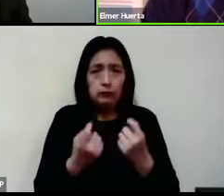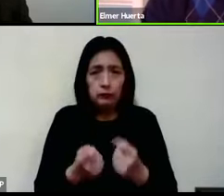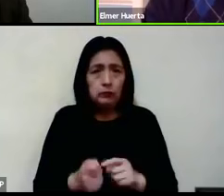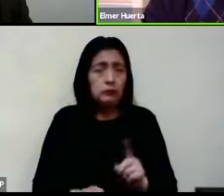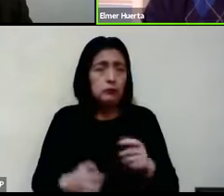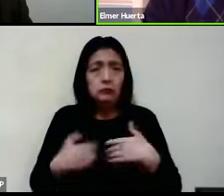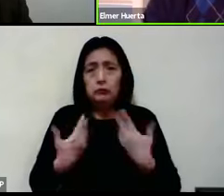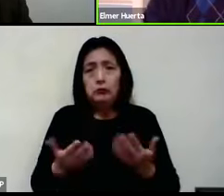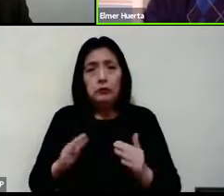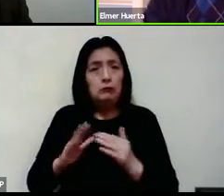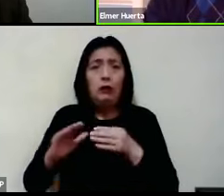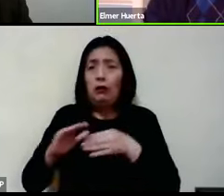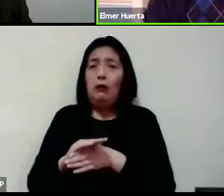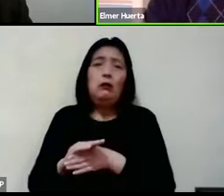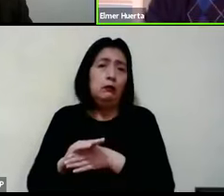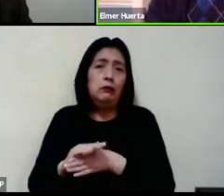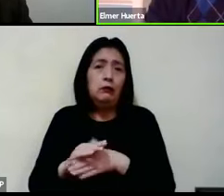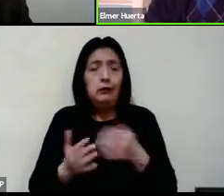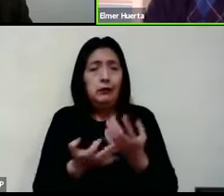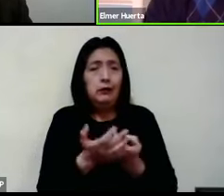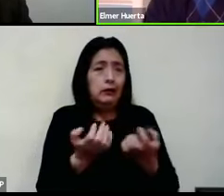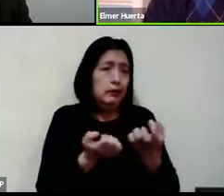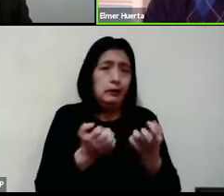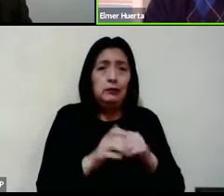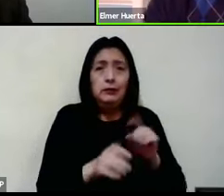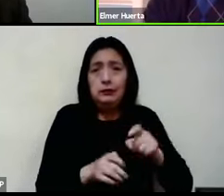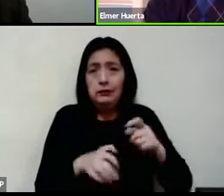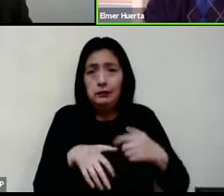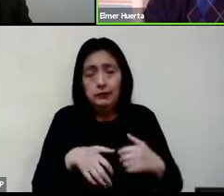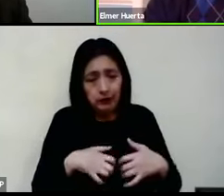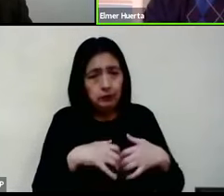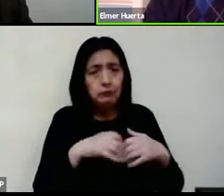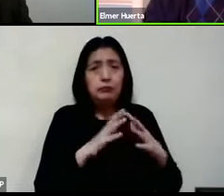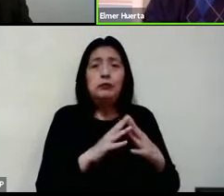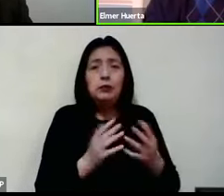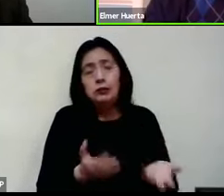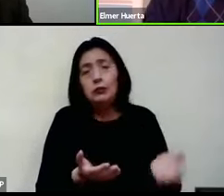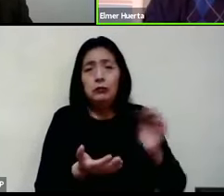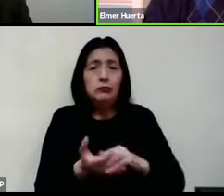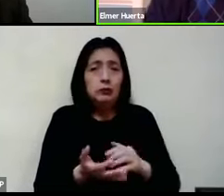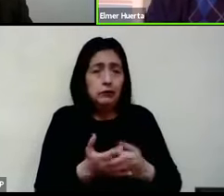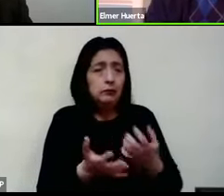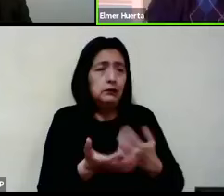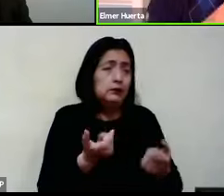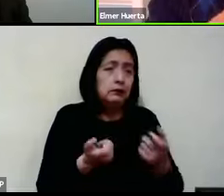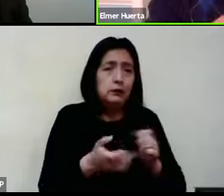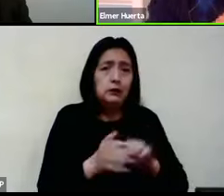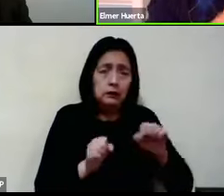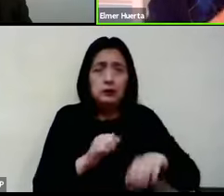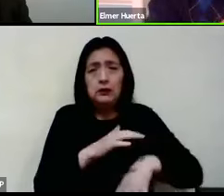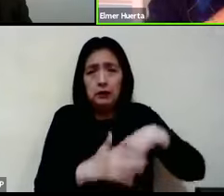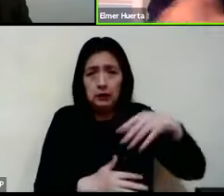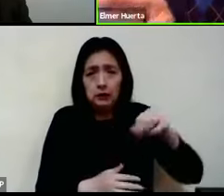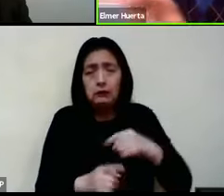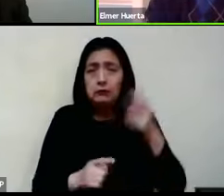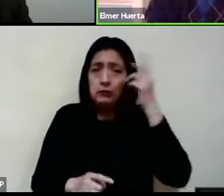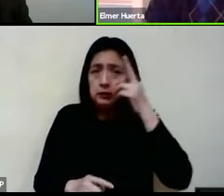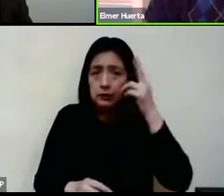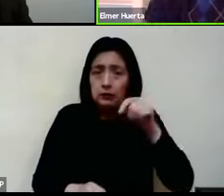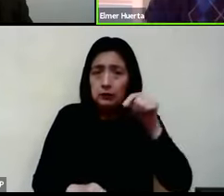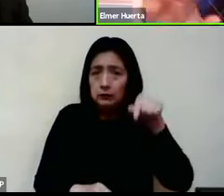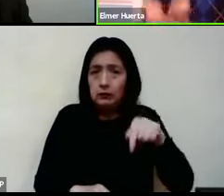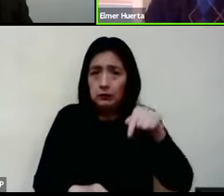podemos quedarnos en la casa, la economía tiene que florecer, tenemos que volver a nuestros pies económicos, tenemos que salir. Por eso es que